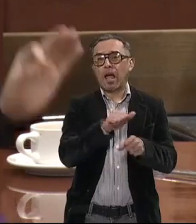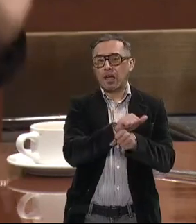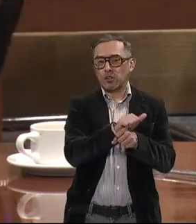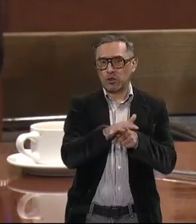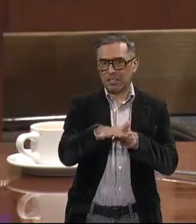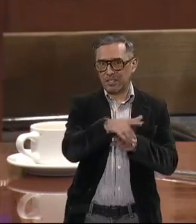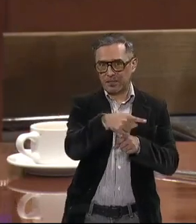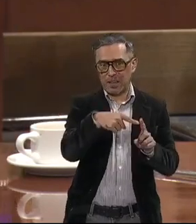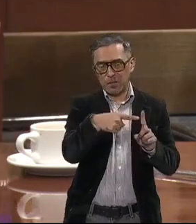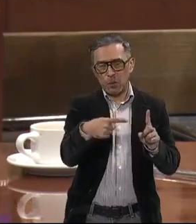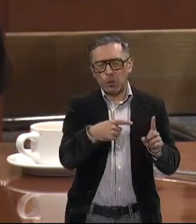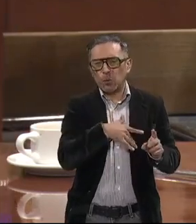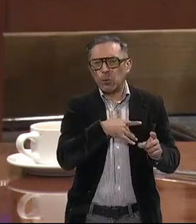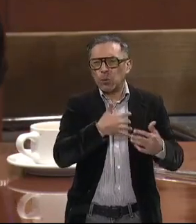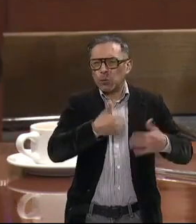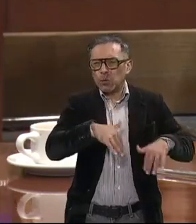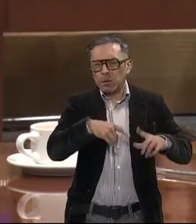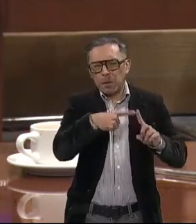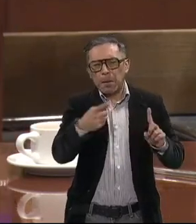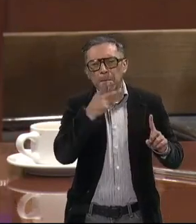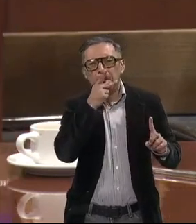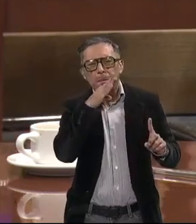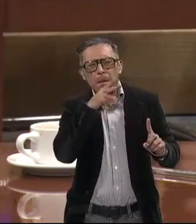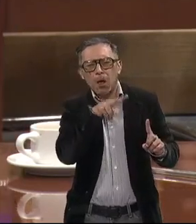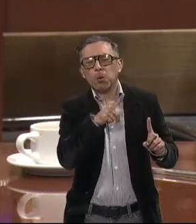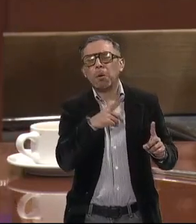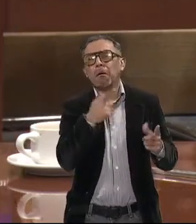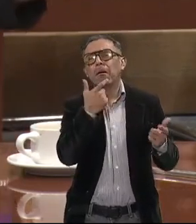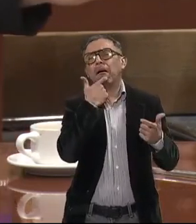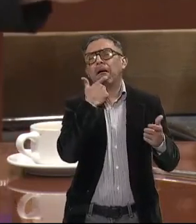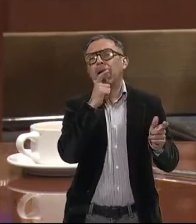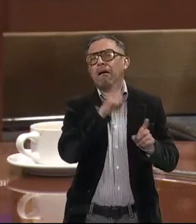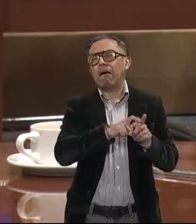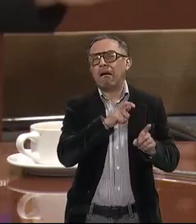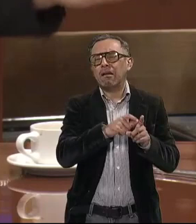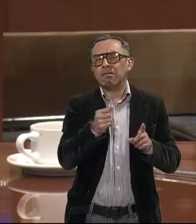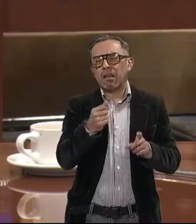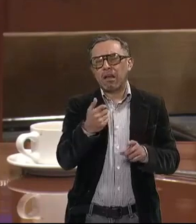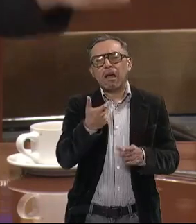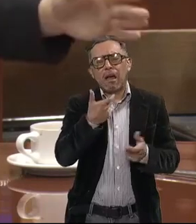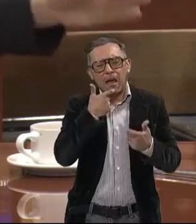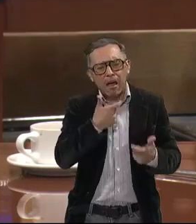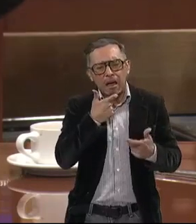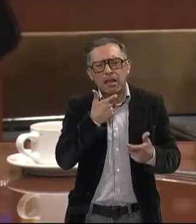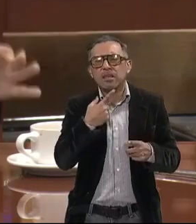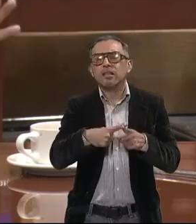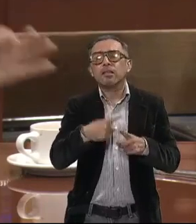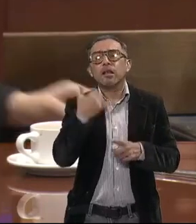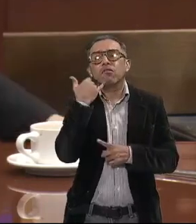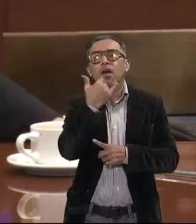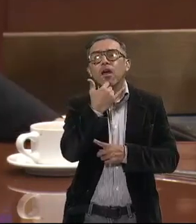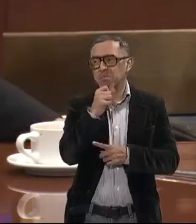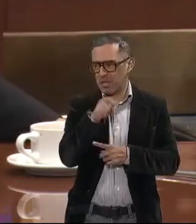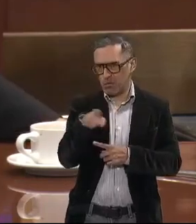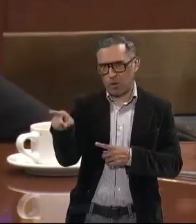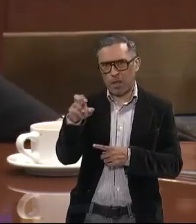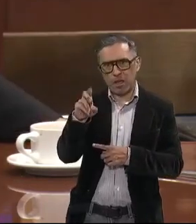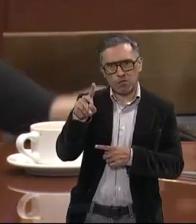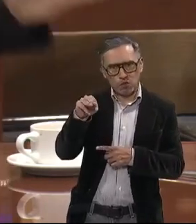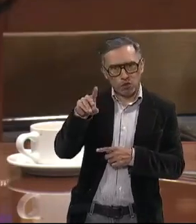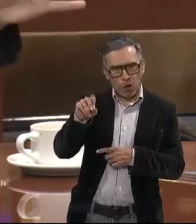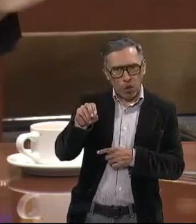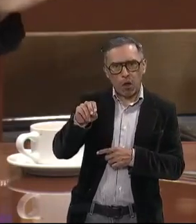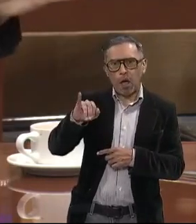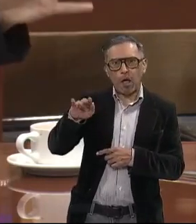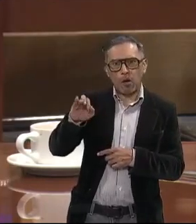Ayotzinapa. El de las risas en esa llamada telefónica está aquí, Edmundo Jacobo. Si hubieran tenido tantita